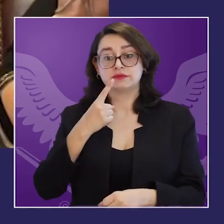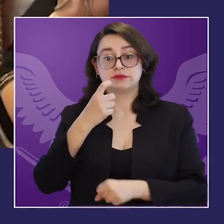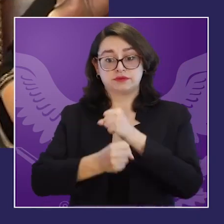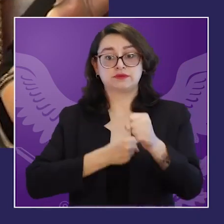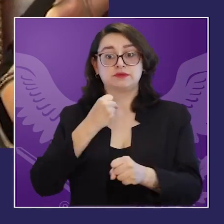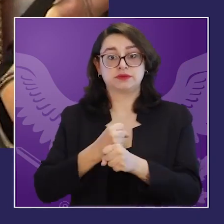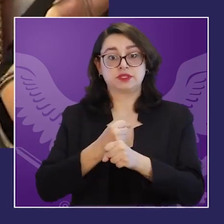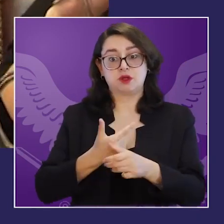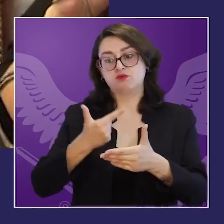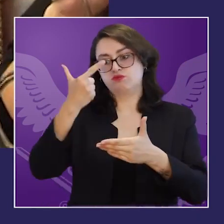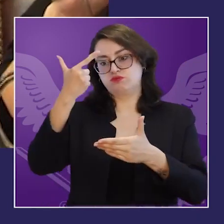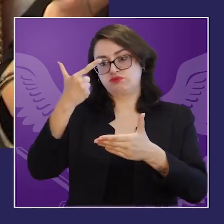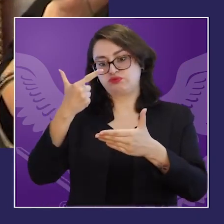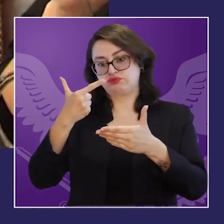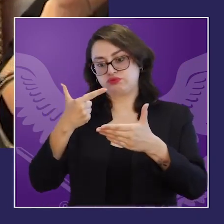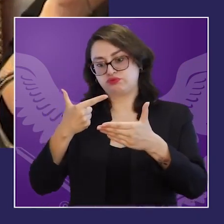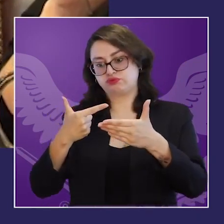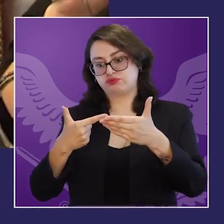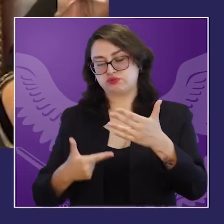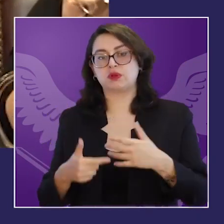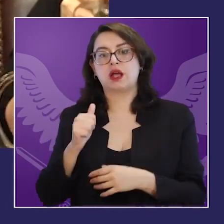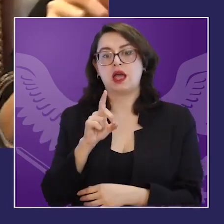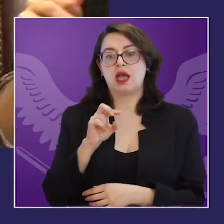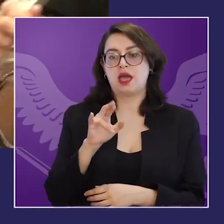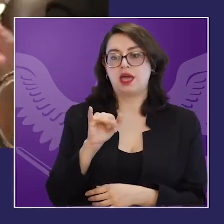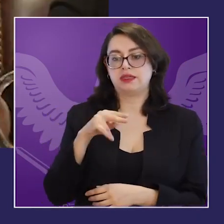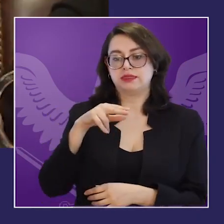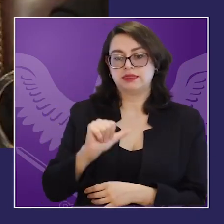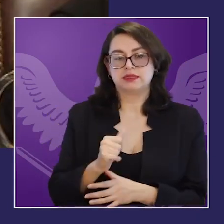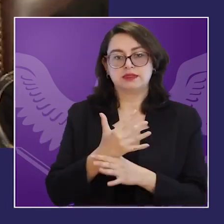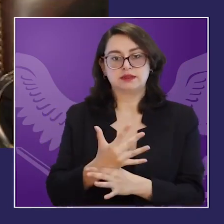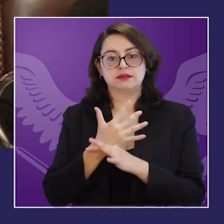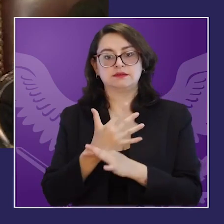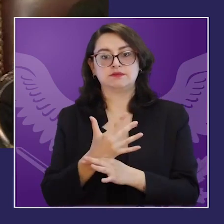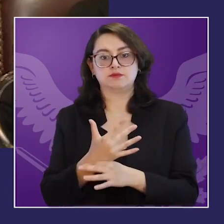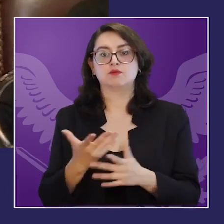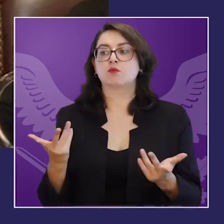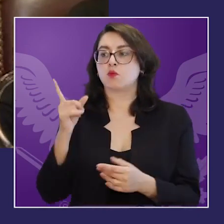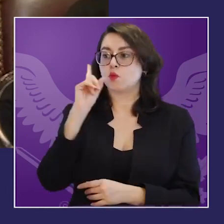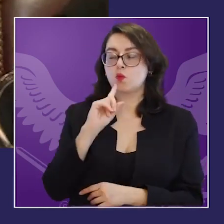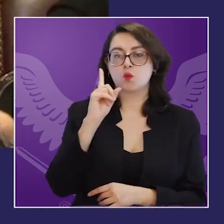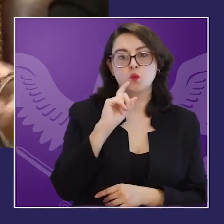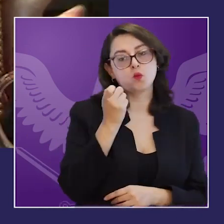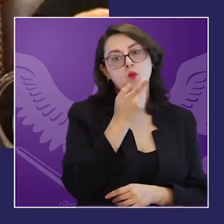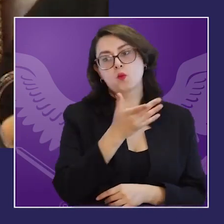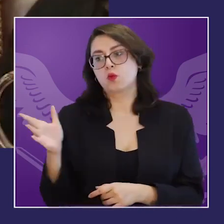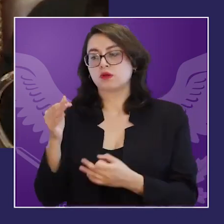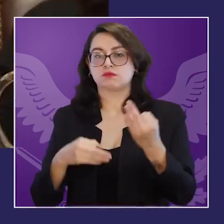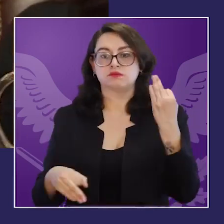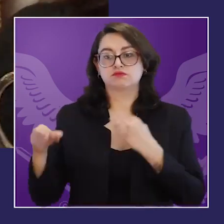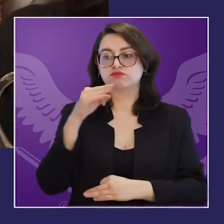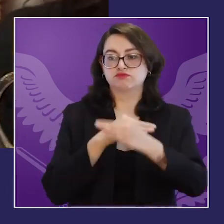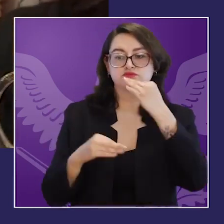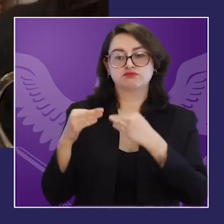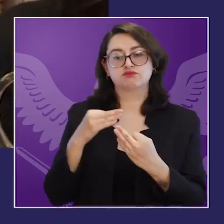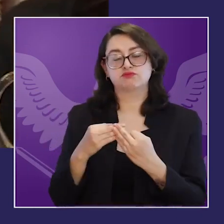una víctima de femicidios, Adriana Maricel Zambrano, como un homenaje a todas las mujeres a quienes les arrebataron la vida y a